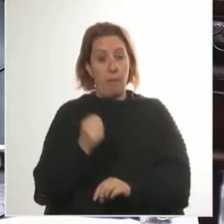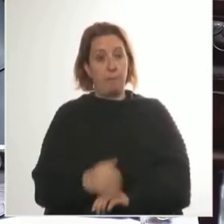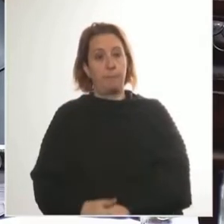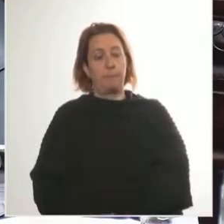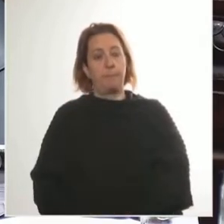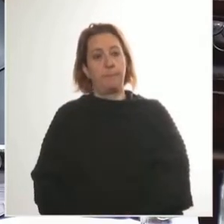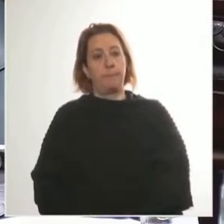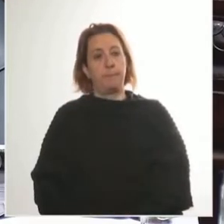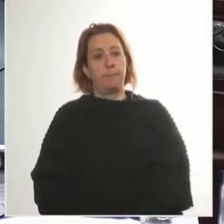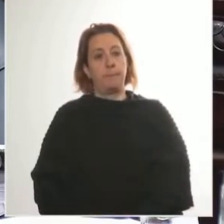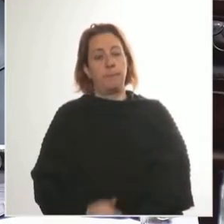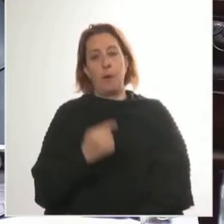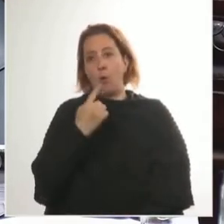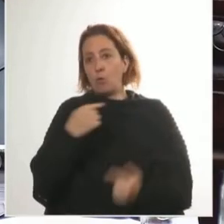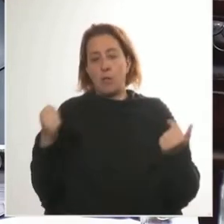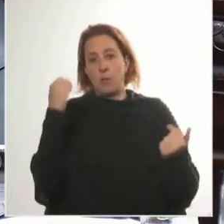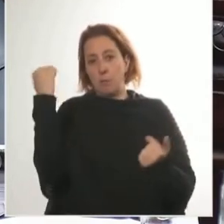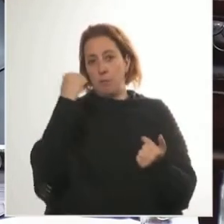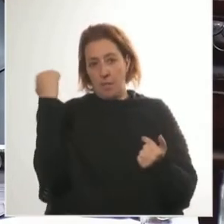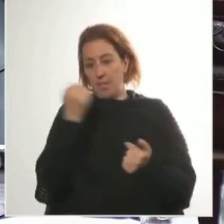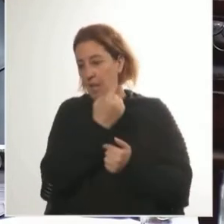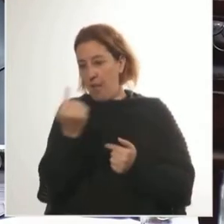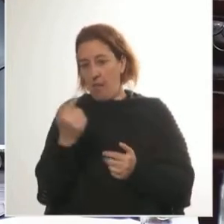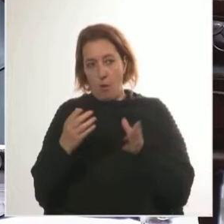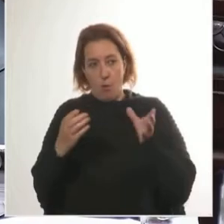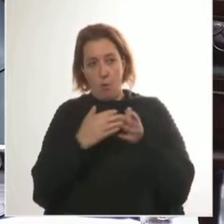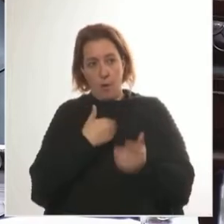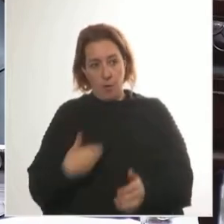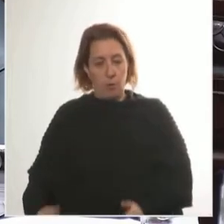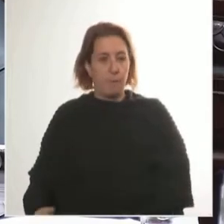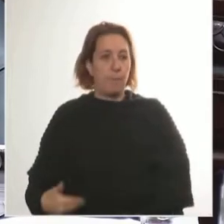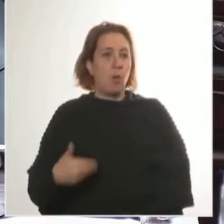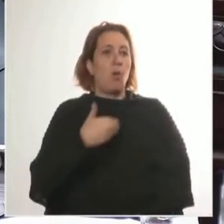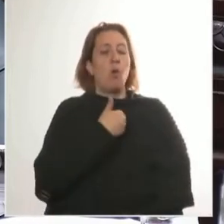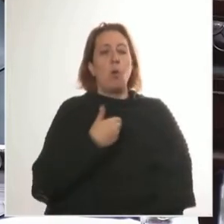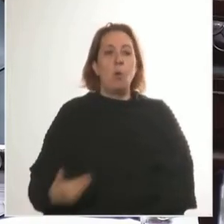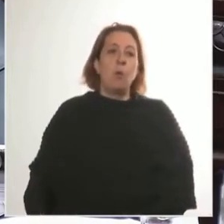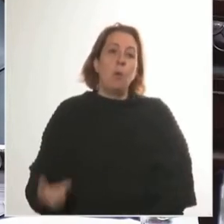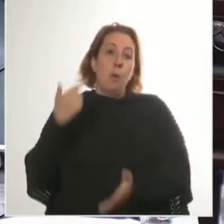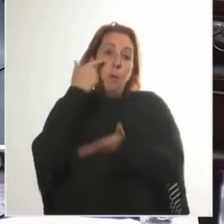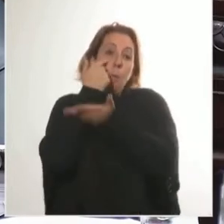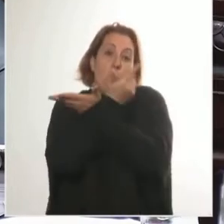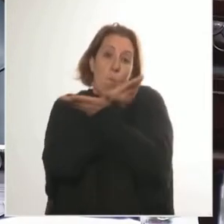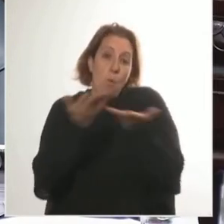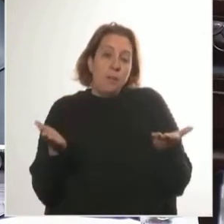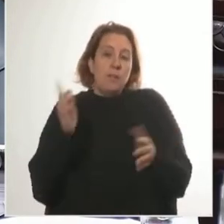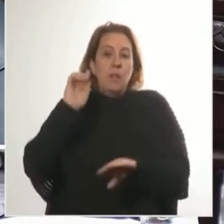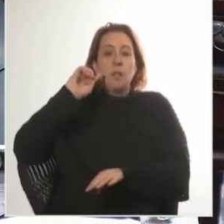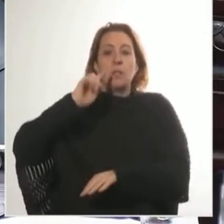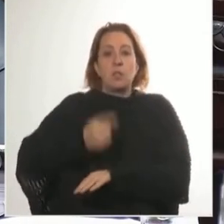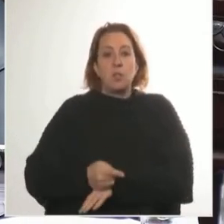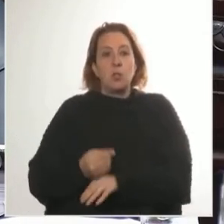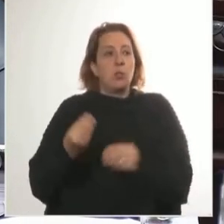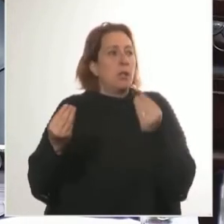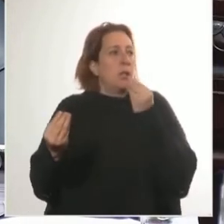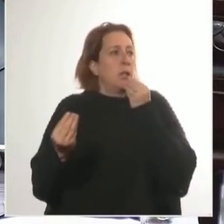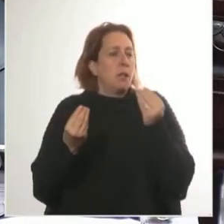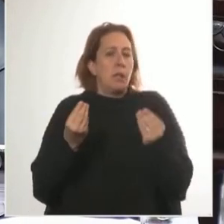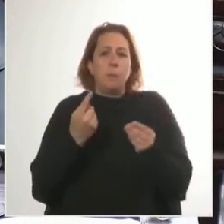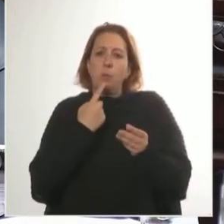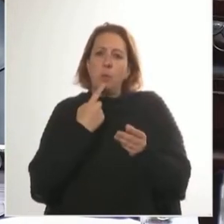de cada gobierno. Los gobiernos reflejan sus decisiones de qué políticas,